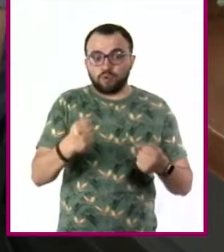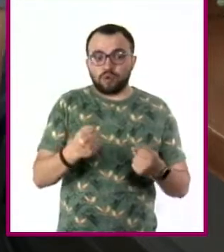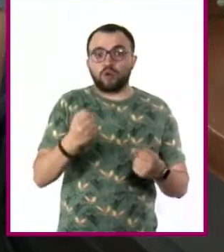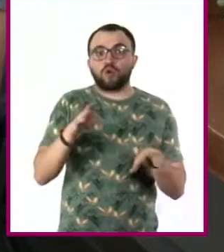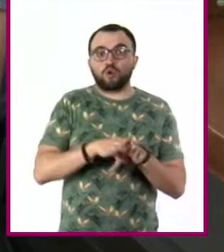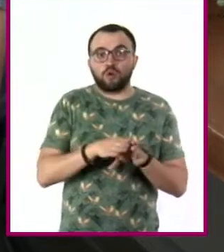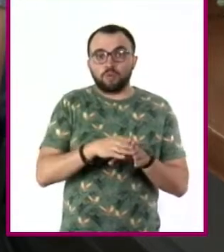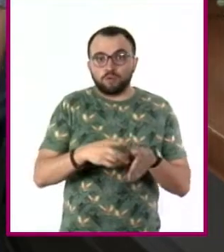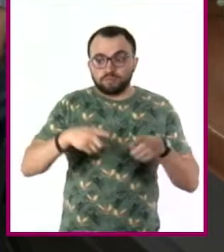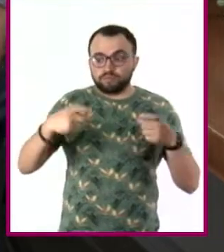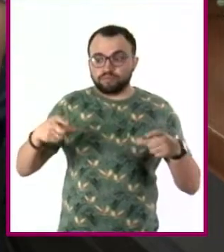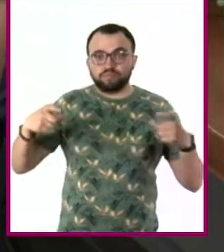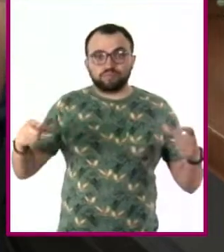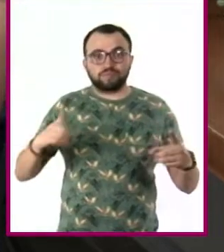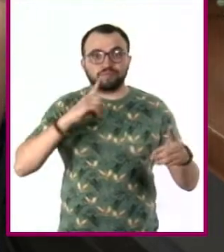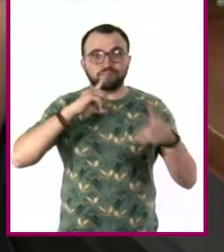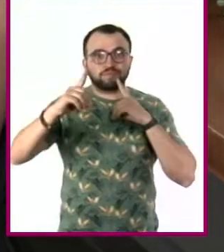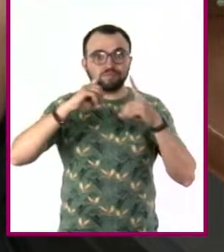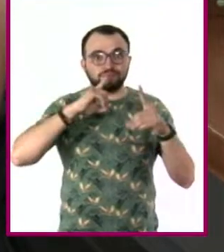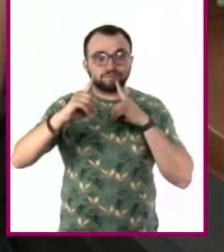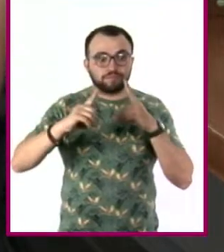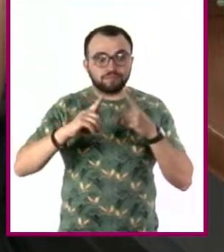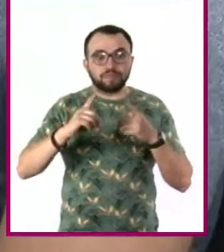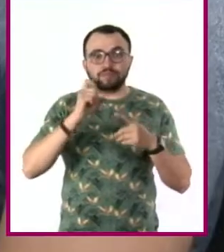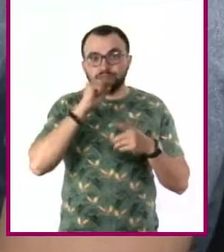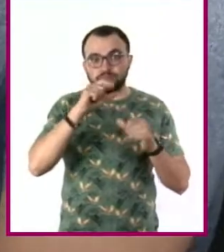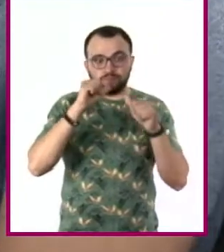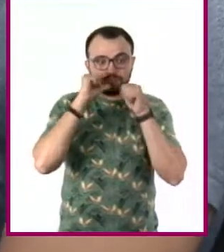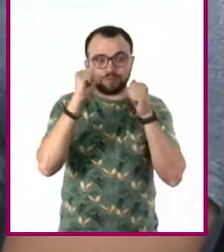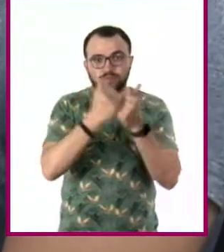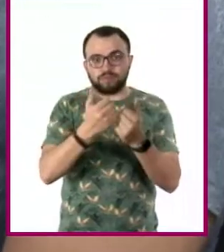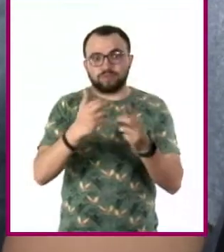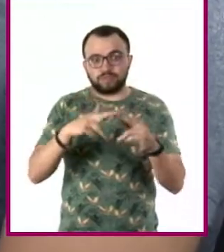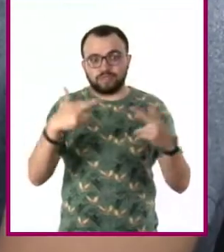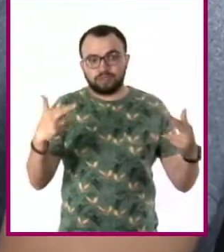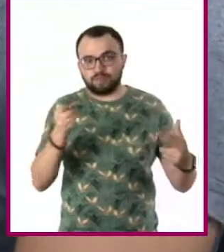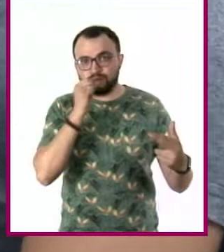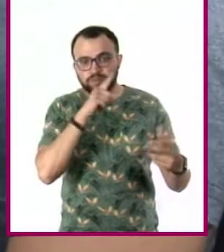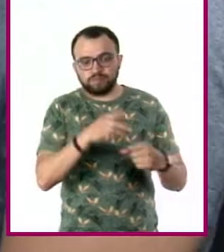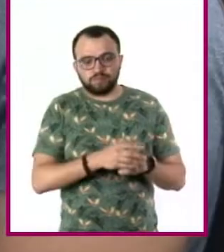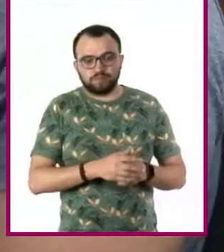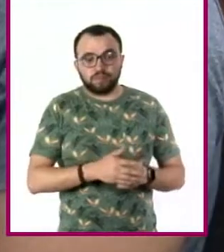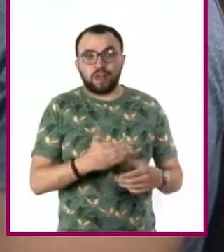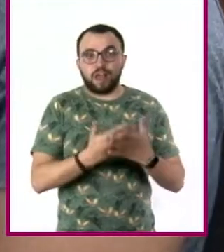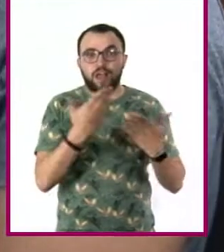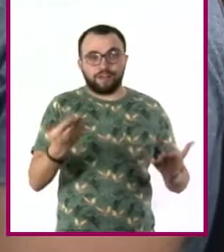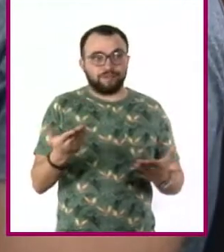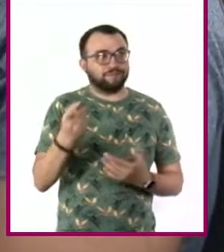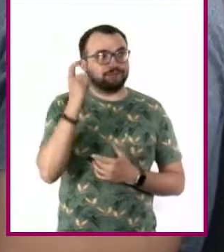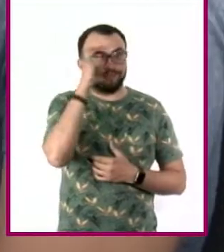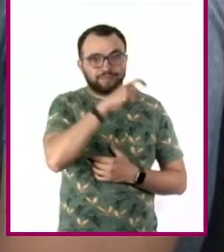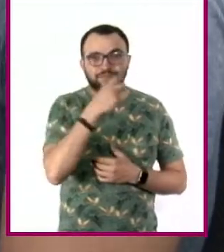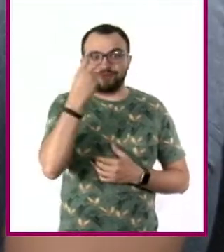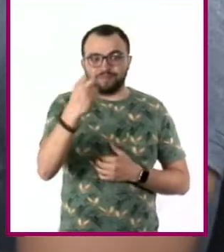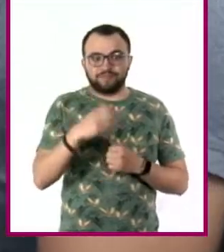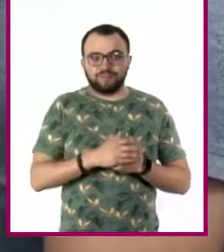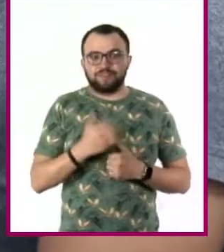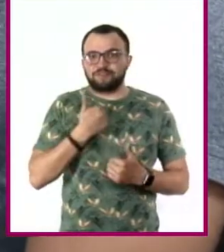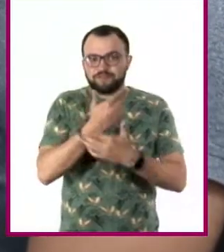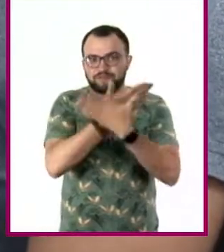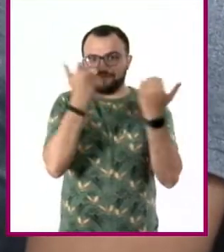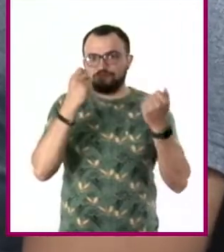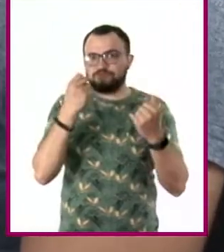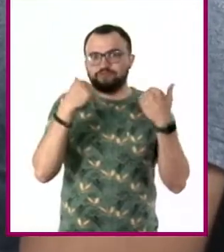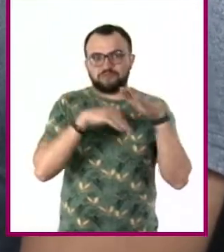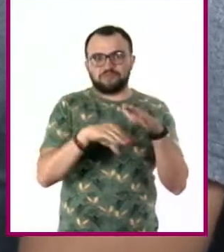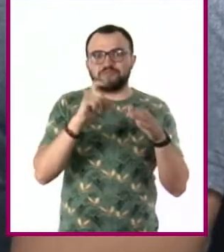ampliado el debate con otras acepciones relacionadas. Mireya, ahora sí me la pusiste difícil. No sé nada sobre